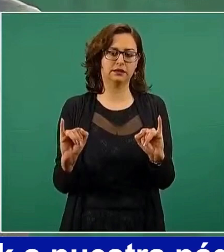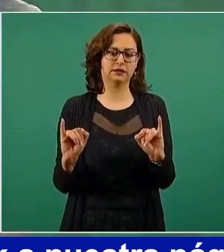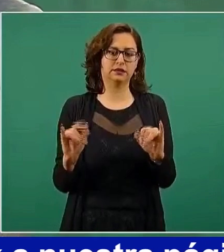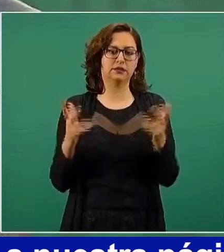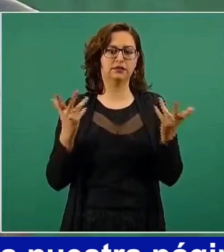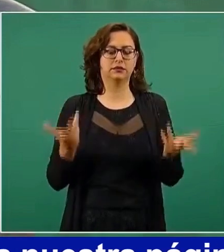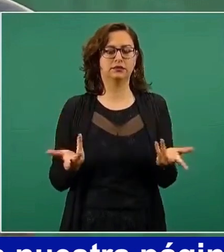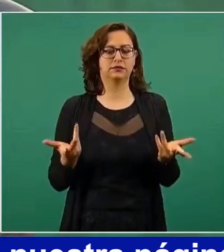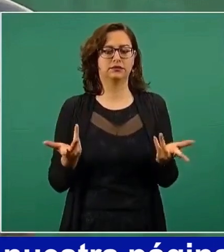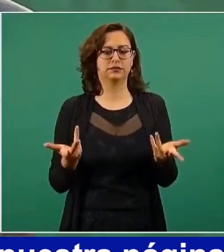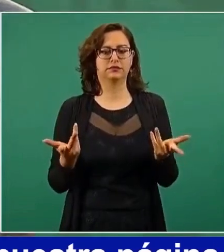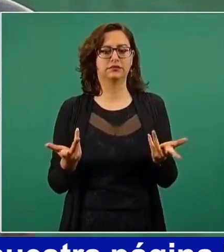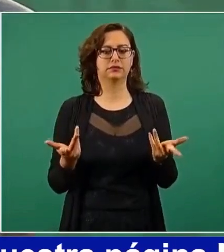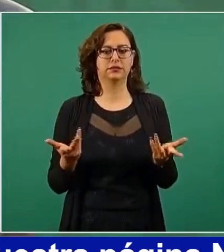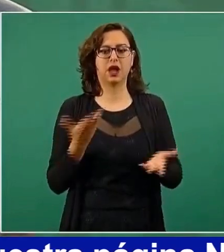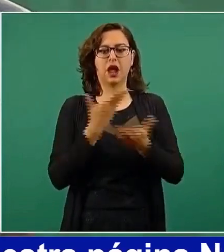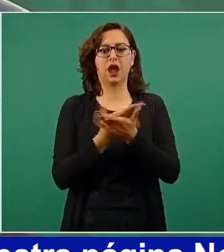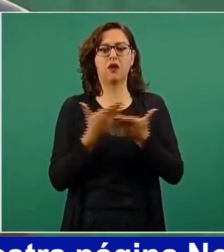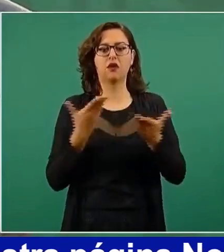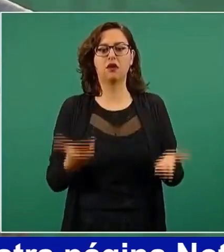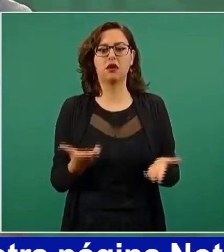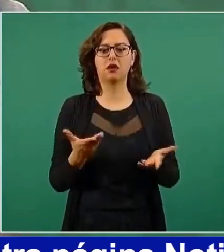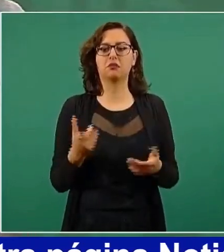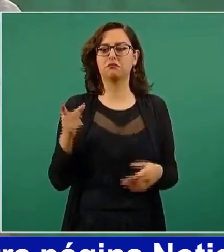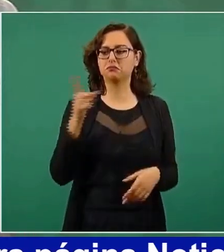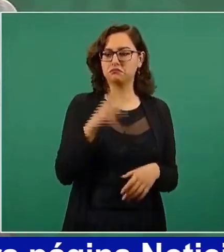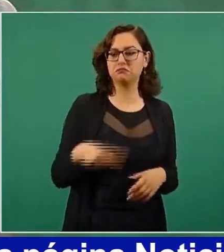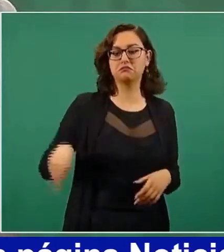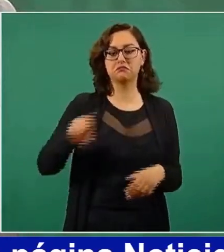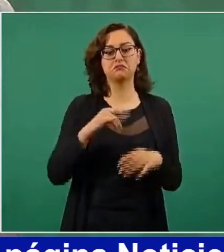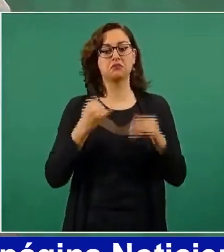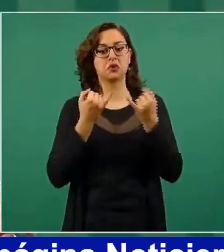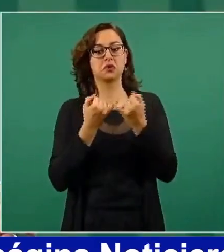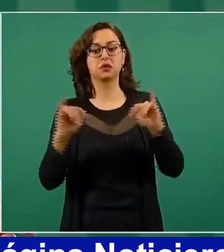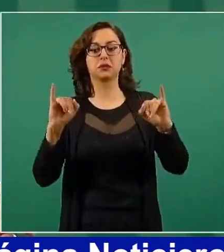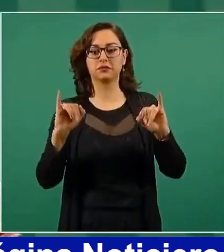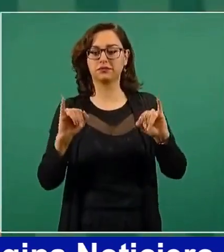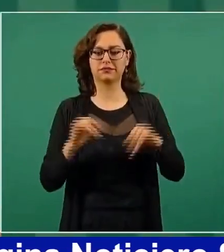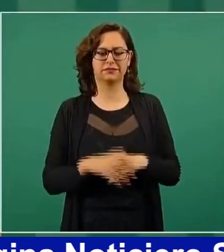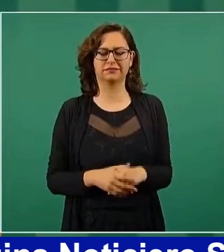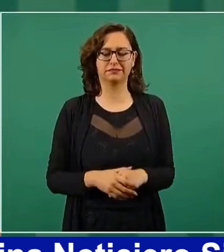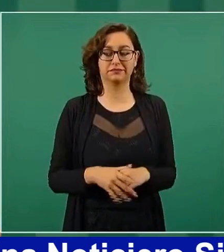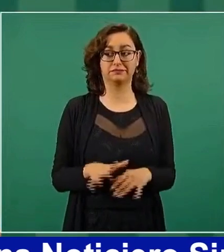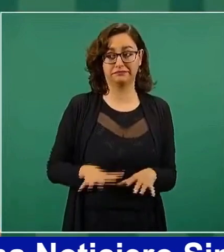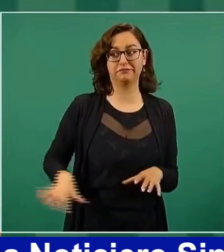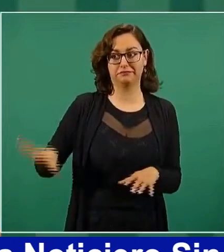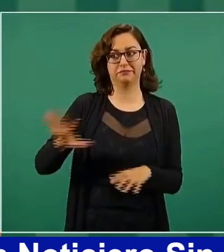porque ahora son independientes del pueblo,